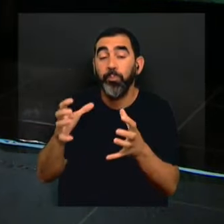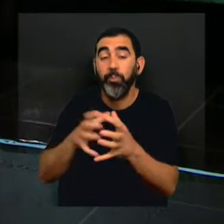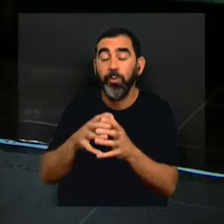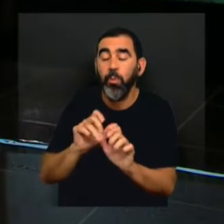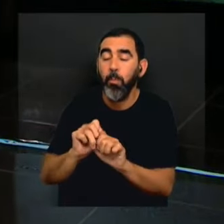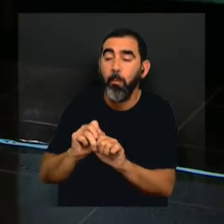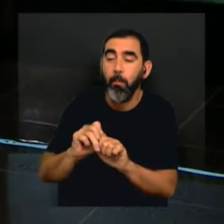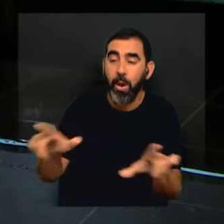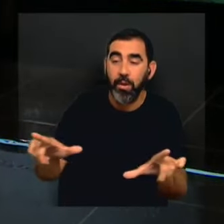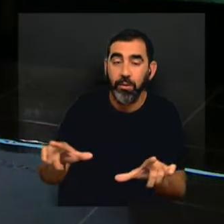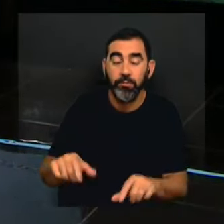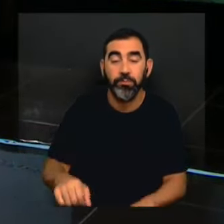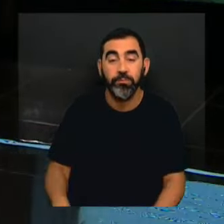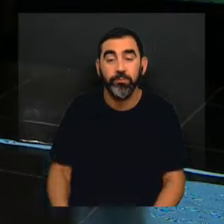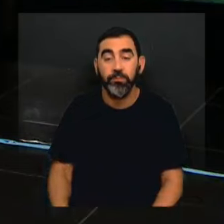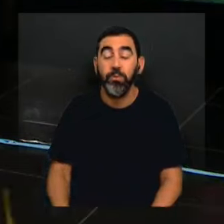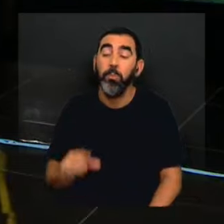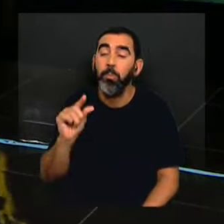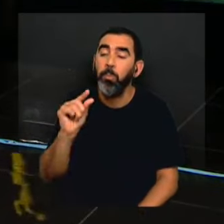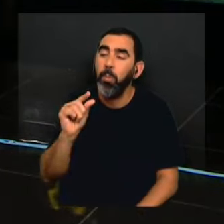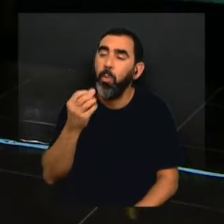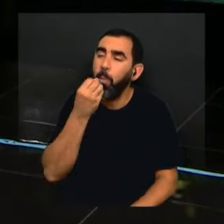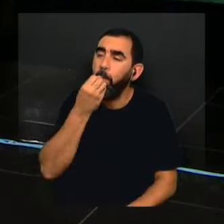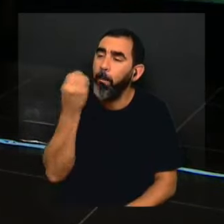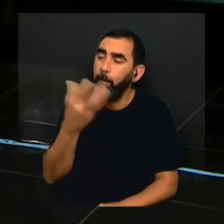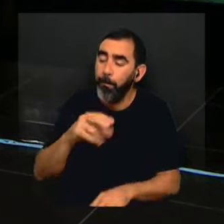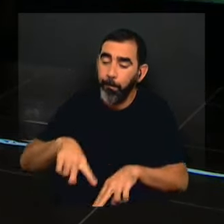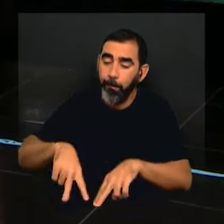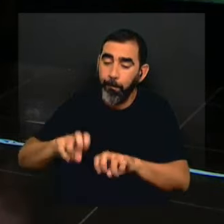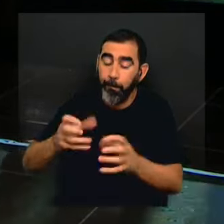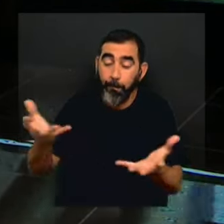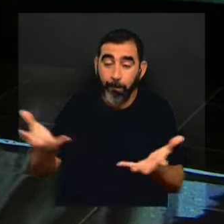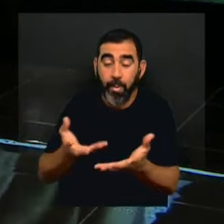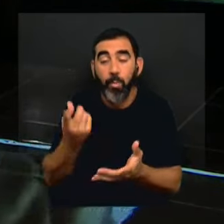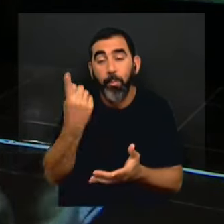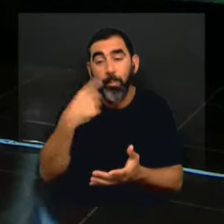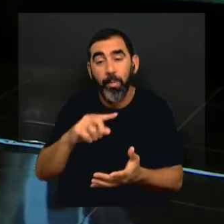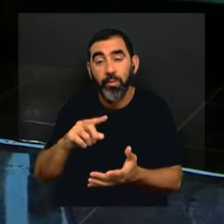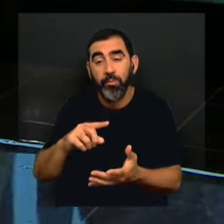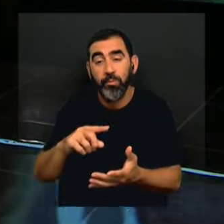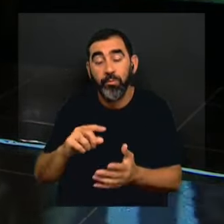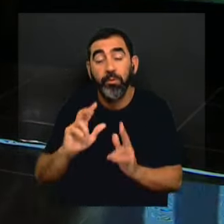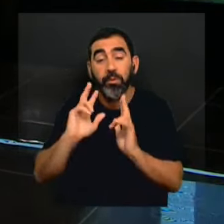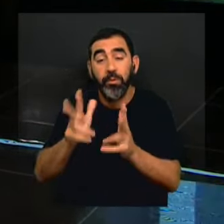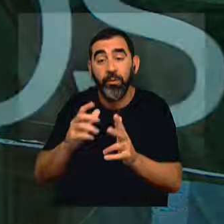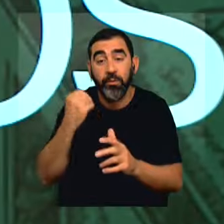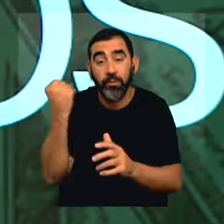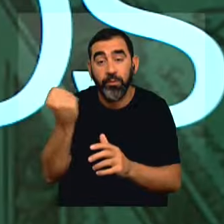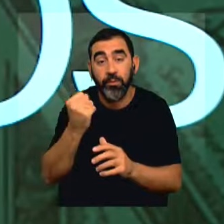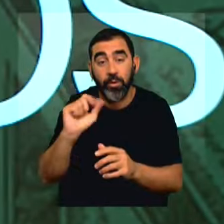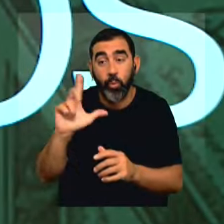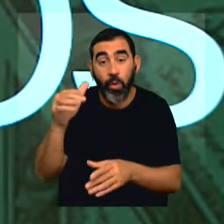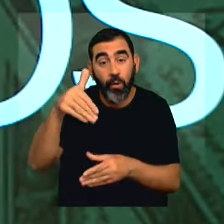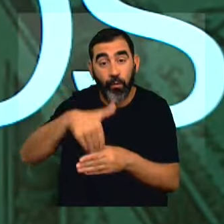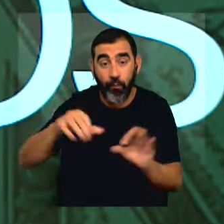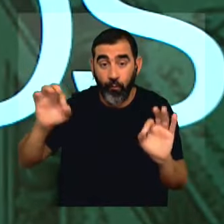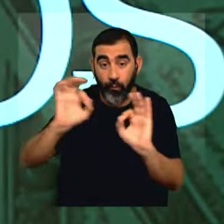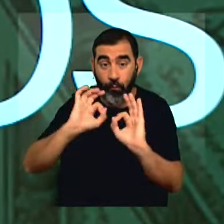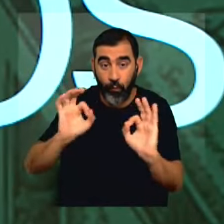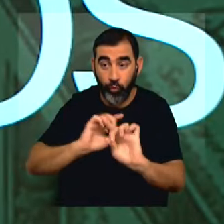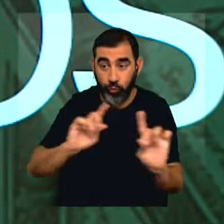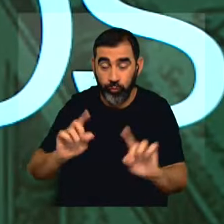mala que es un poco mejor la que se está analizando en el parlamento pero lo que destaca siqua votos No todavía por lo